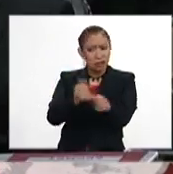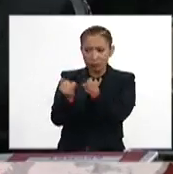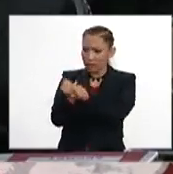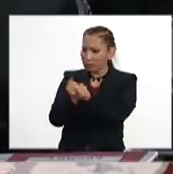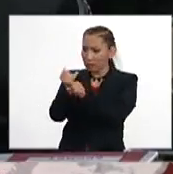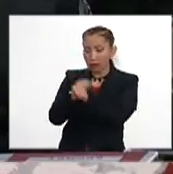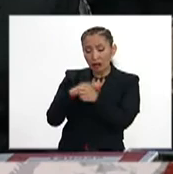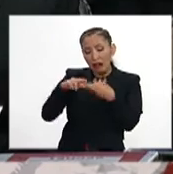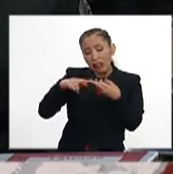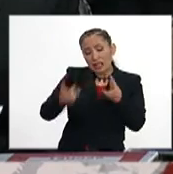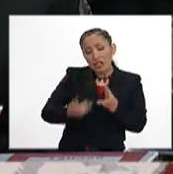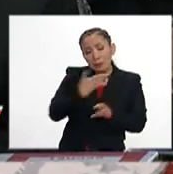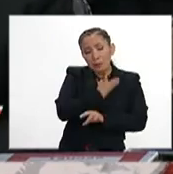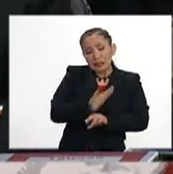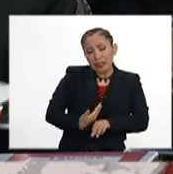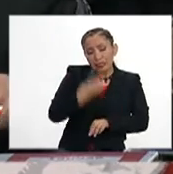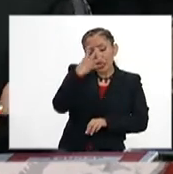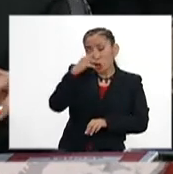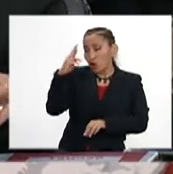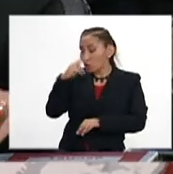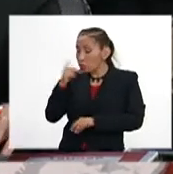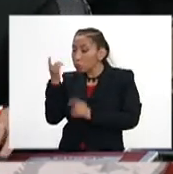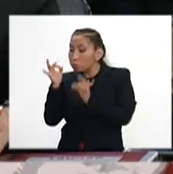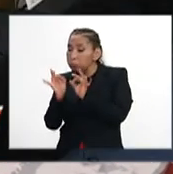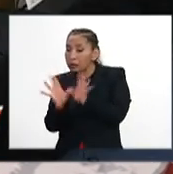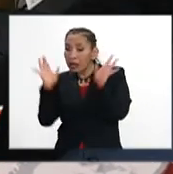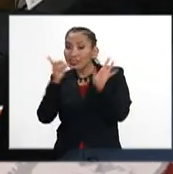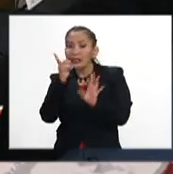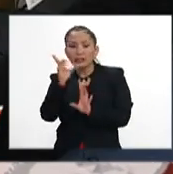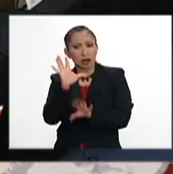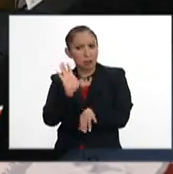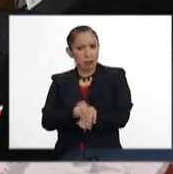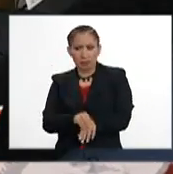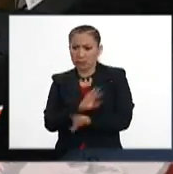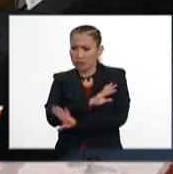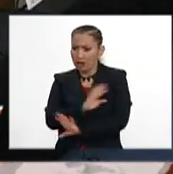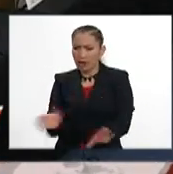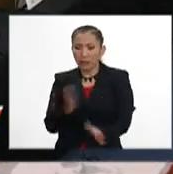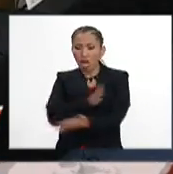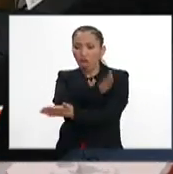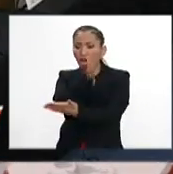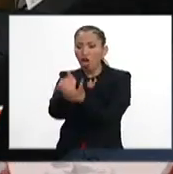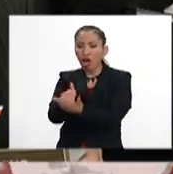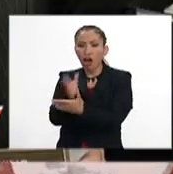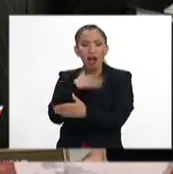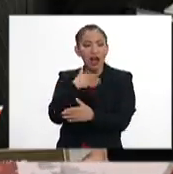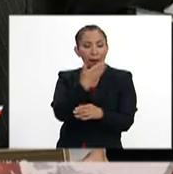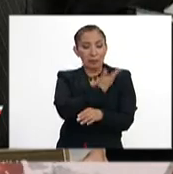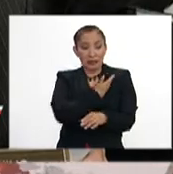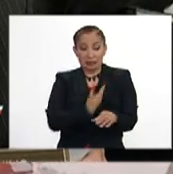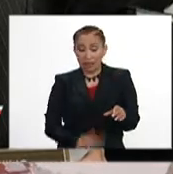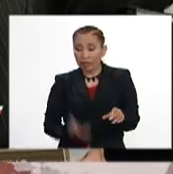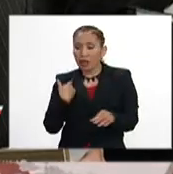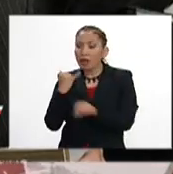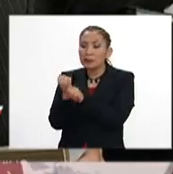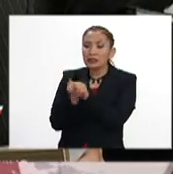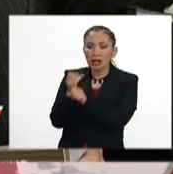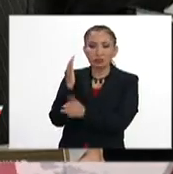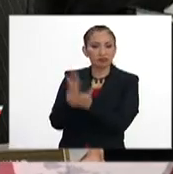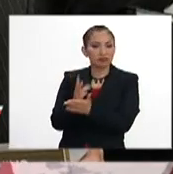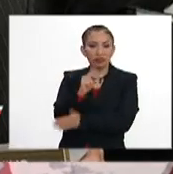los presuntos lazos entre el presidente Trump y Rusia. Dijo que no permitirá la interferencia de la Casa Blanca en la